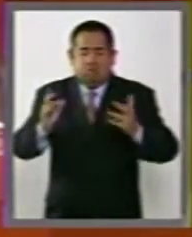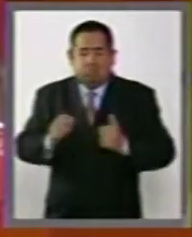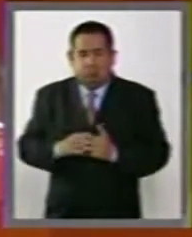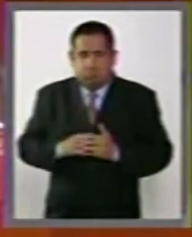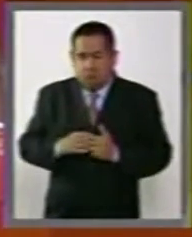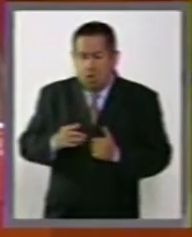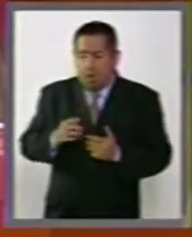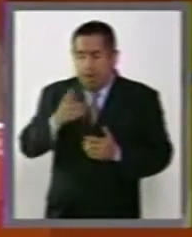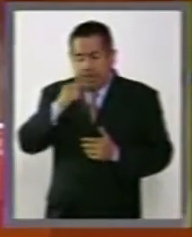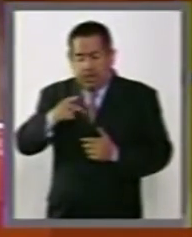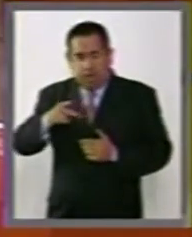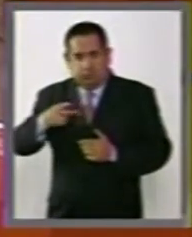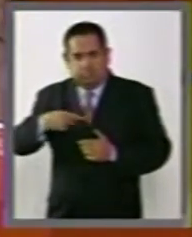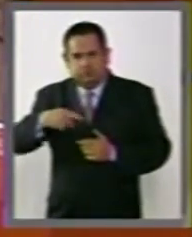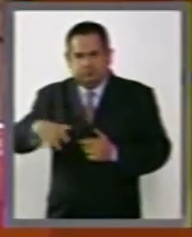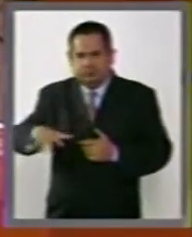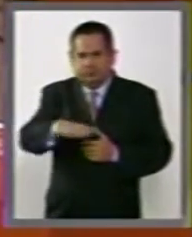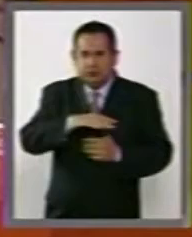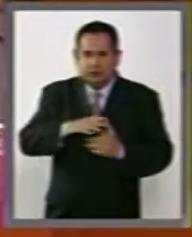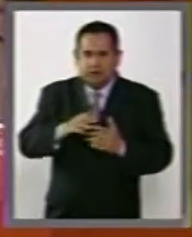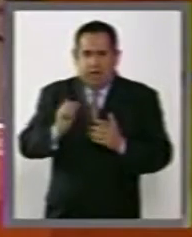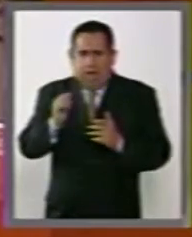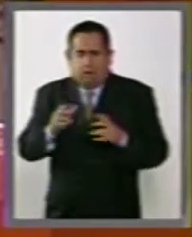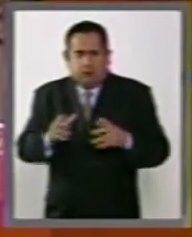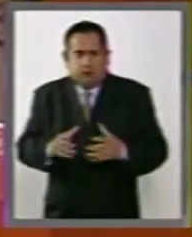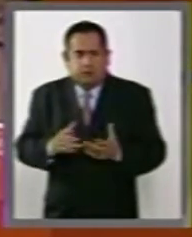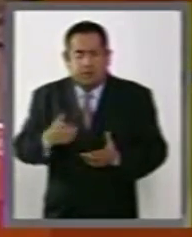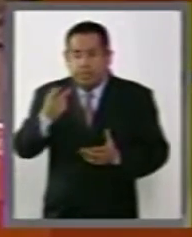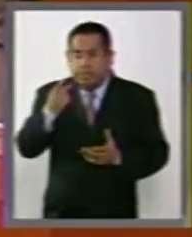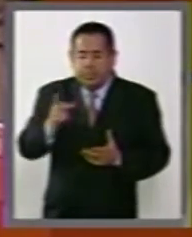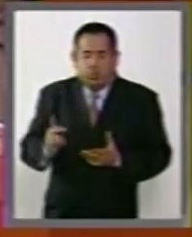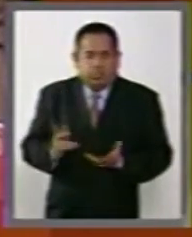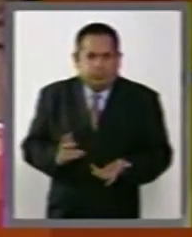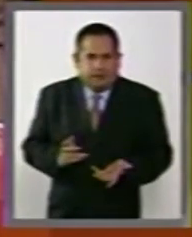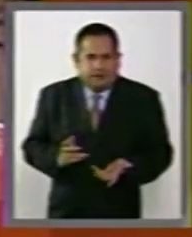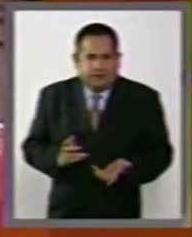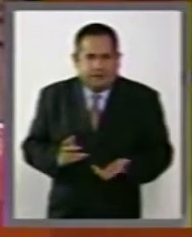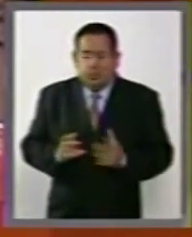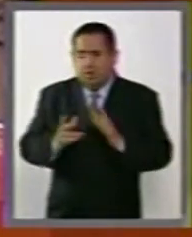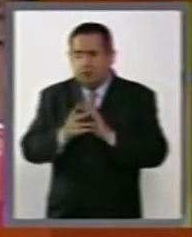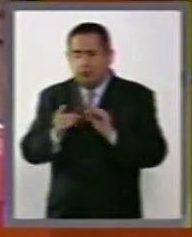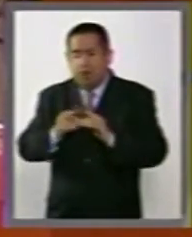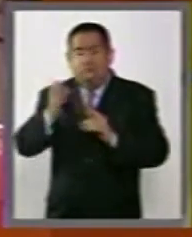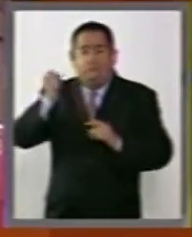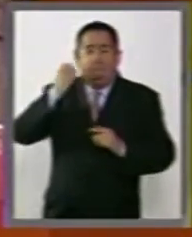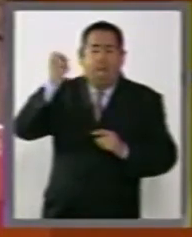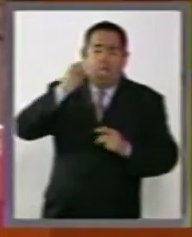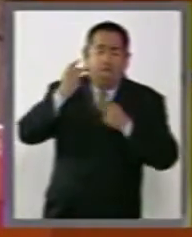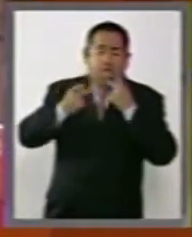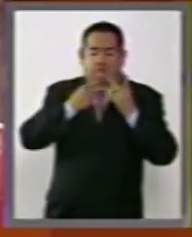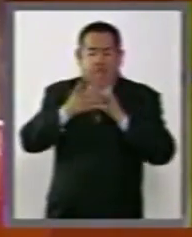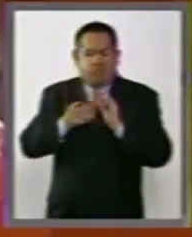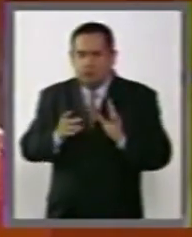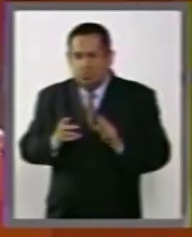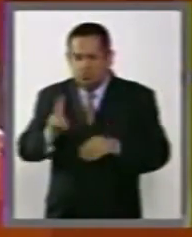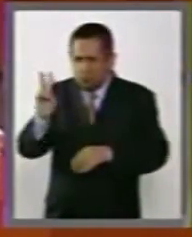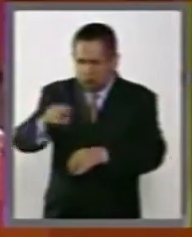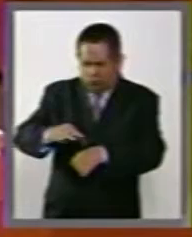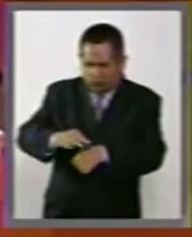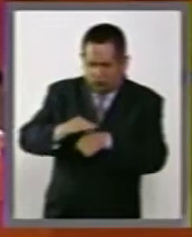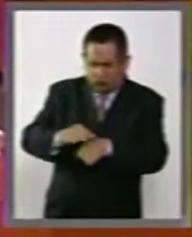al pueblo de lo contrario, pero más que la demagogia, es la